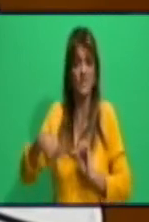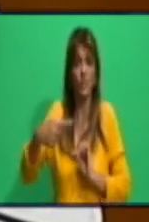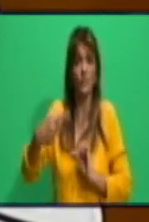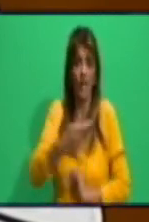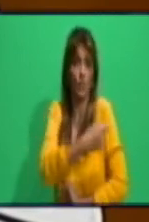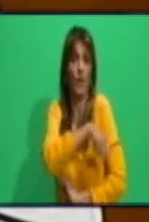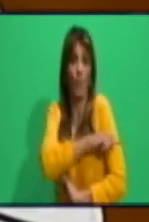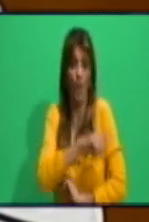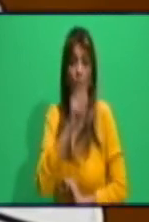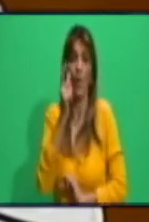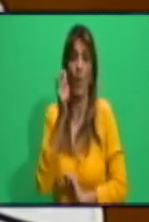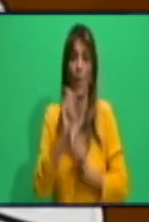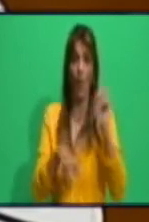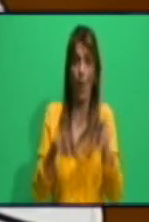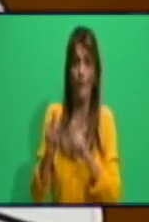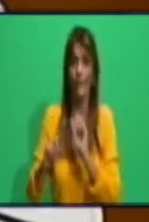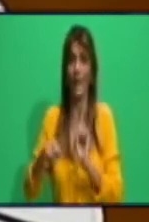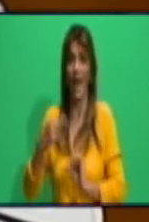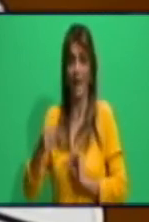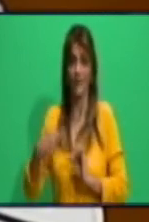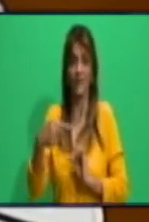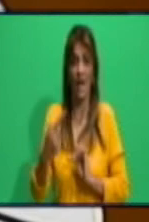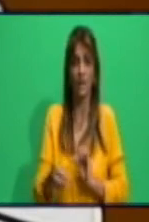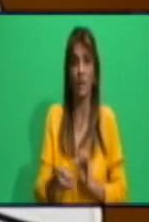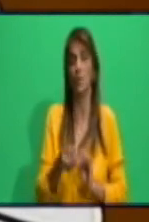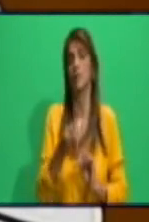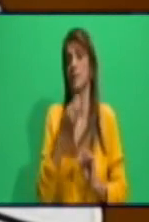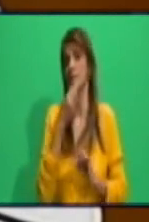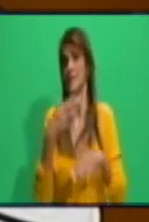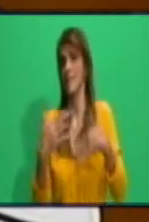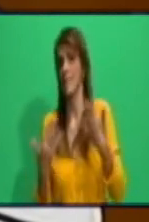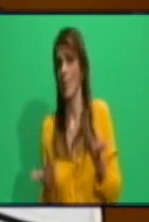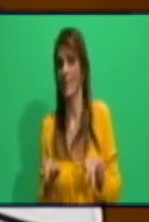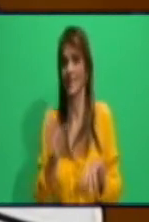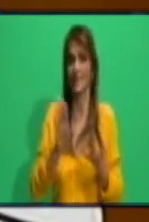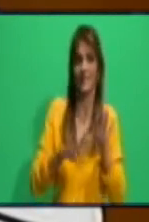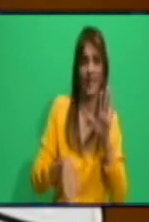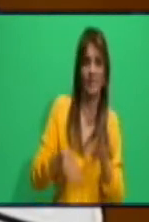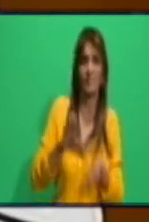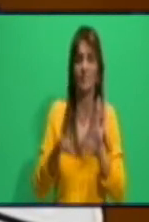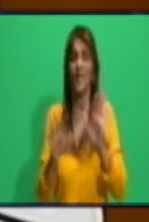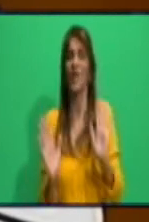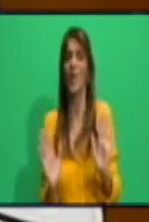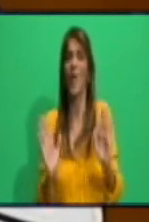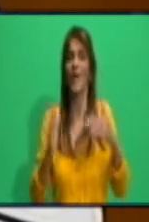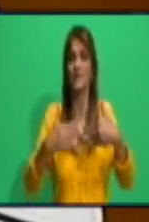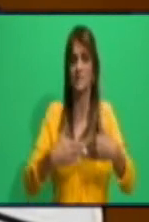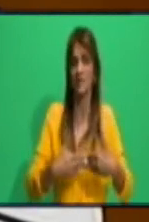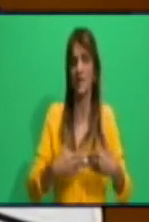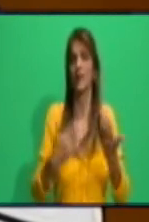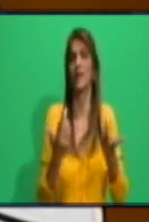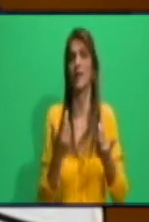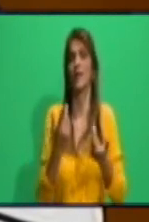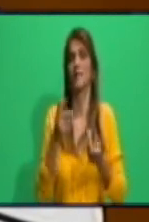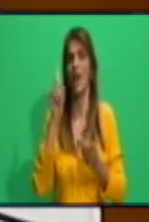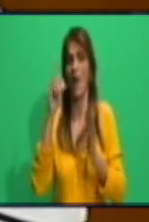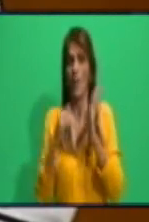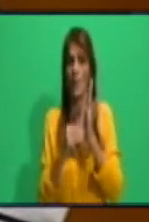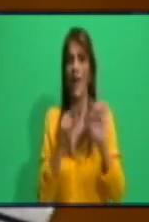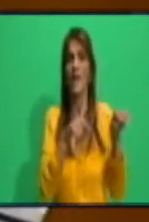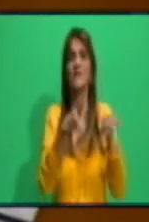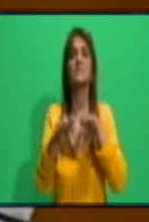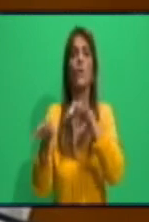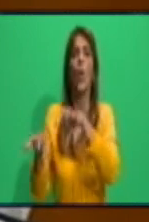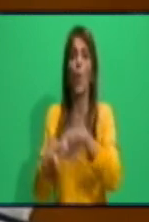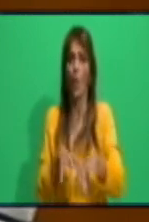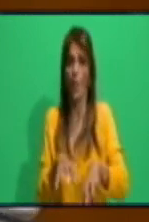y que pueden entrar en discrepancia con el horario en que se establece el cierre operativo de estos lugares. Por lo tanto,